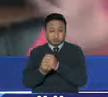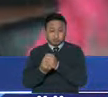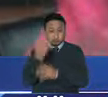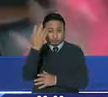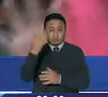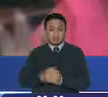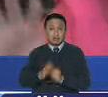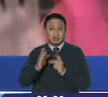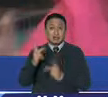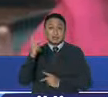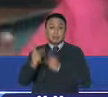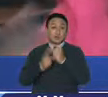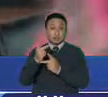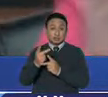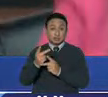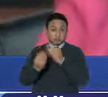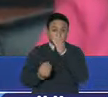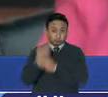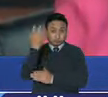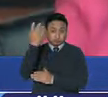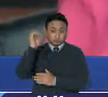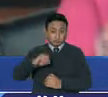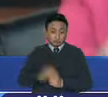este proceso eruptivo demanda